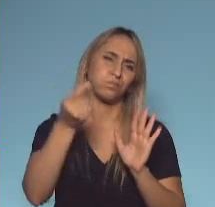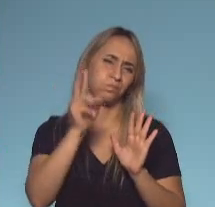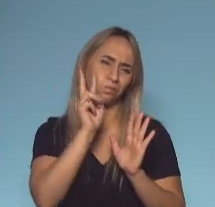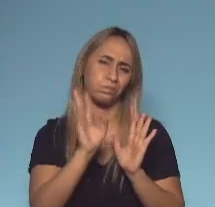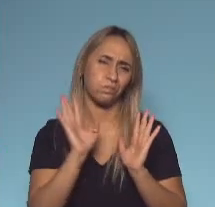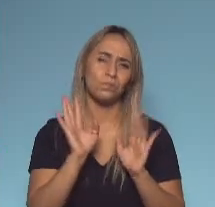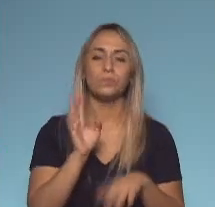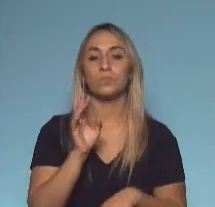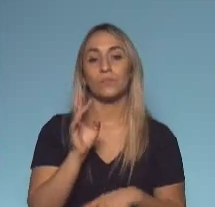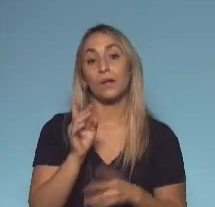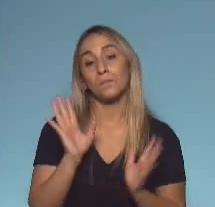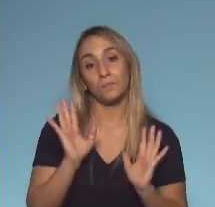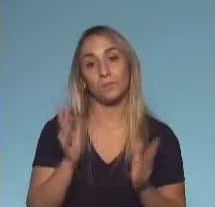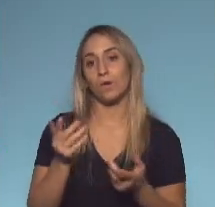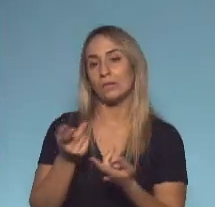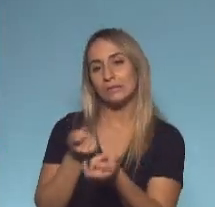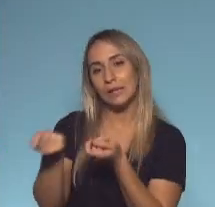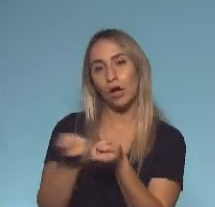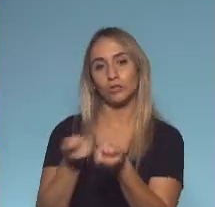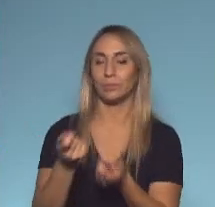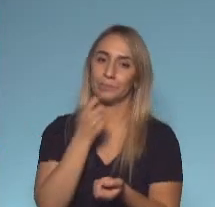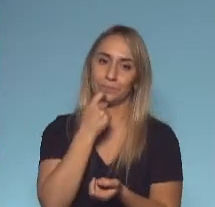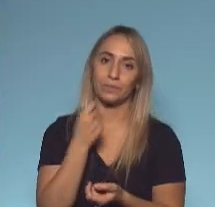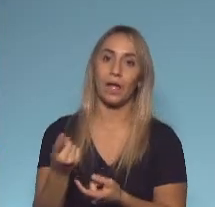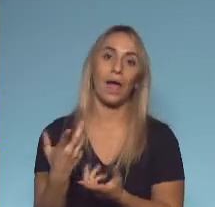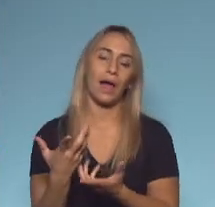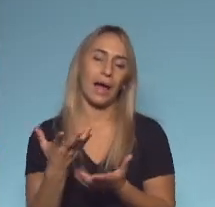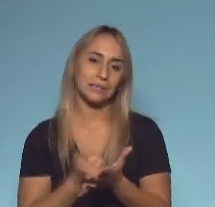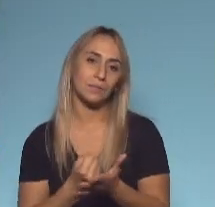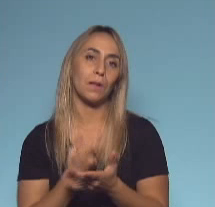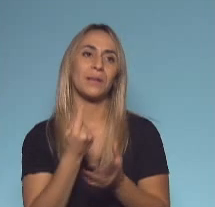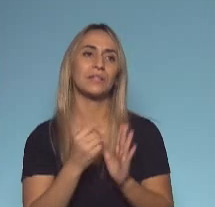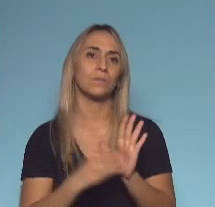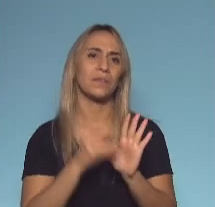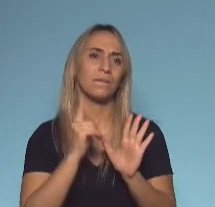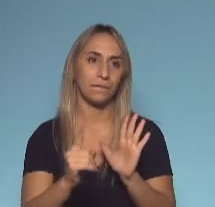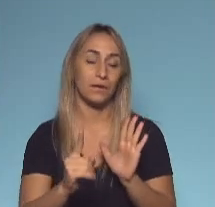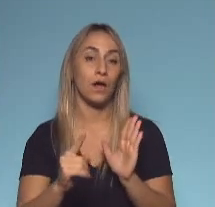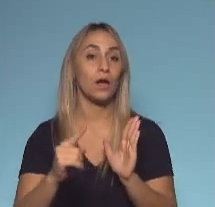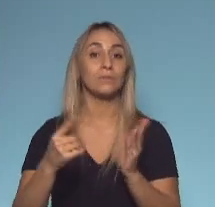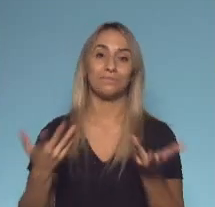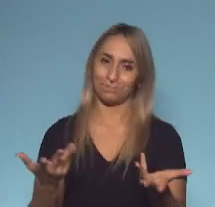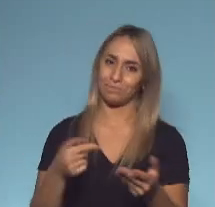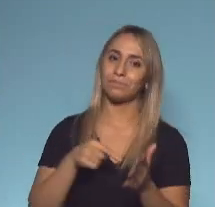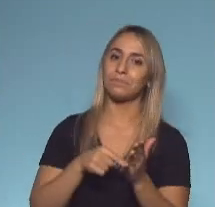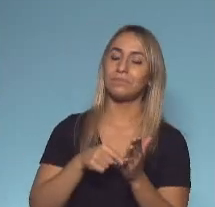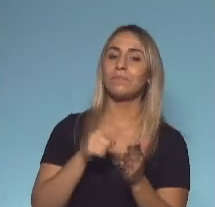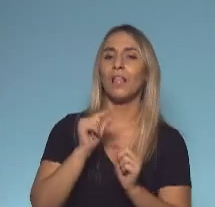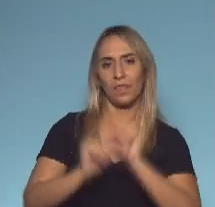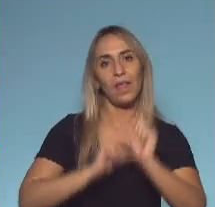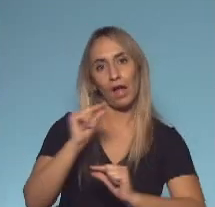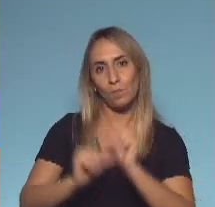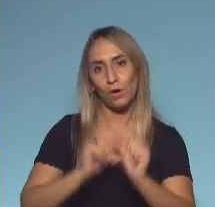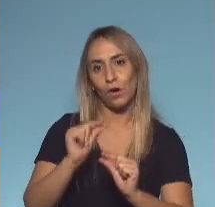a cambio, claro, como es una negociación, uno te da una cosa y el otro tiene que devolver, bueno, se comenzaría a eliminar